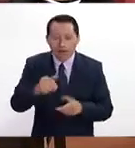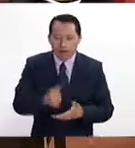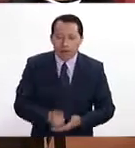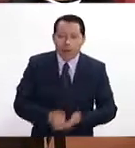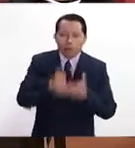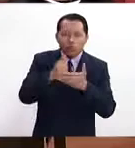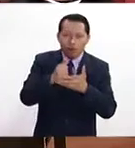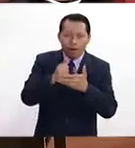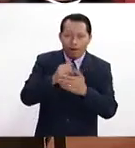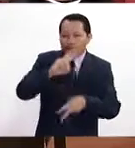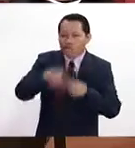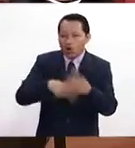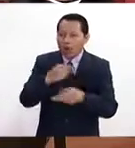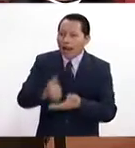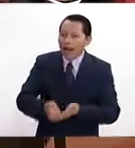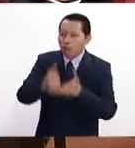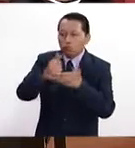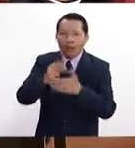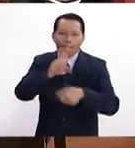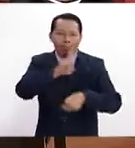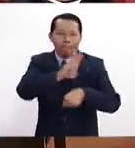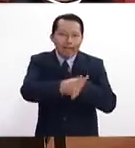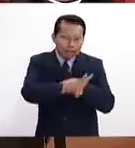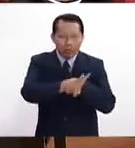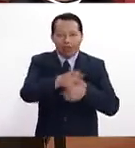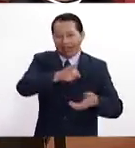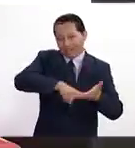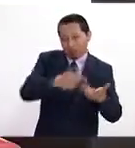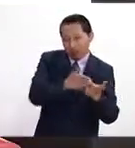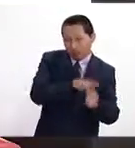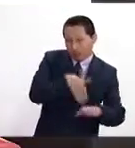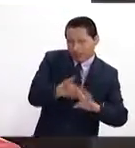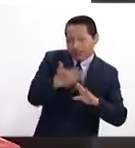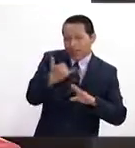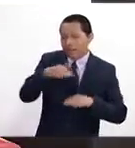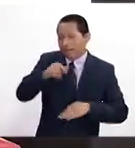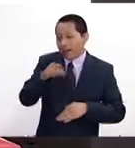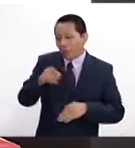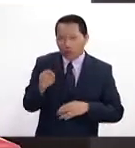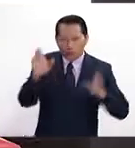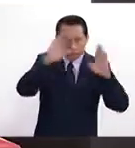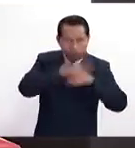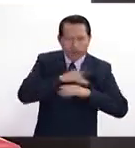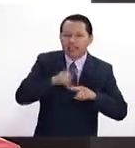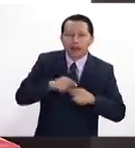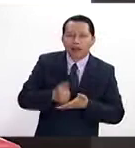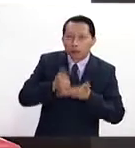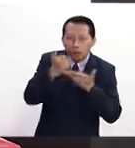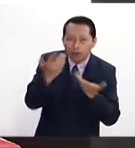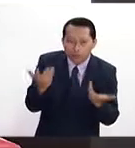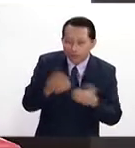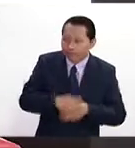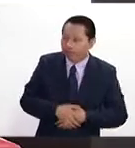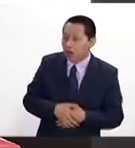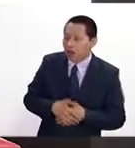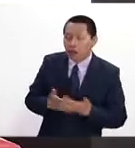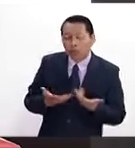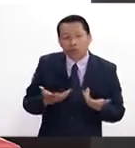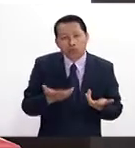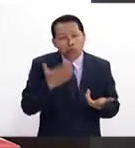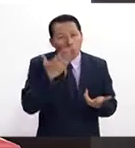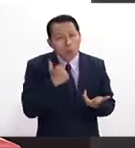ideal entre la oposición y el régimen de Maduro? Pues me parece que, digamos que una persona no existe un mediador ideal, pero ya están habiendo